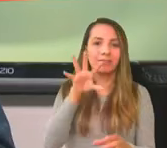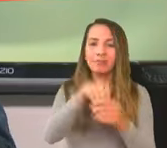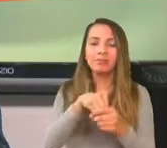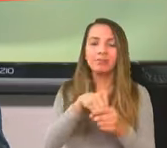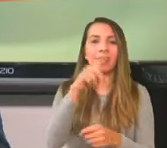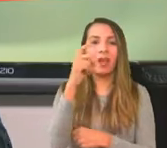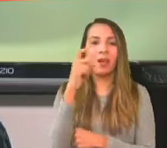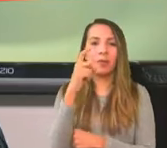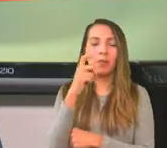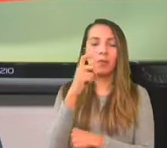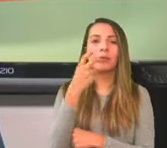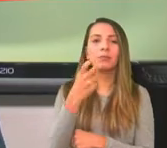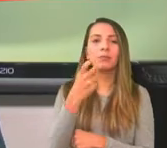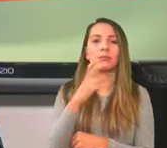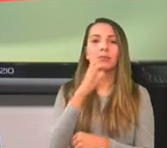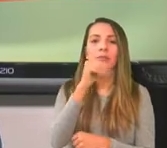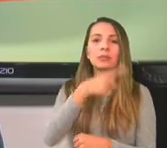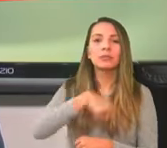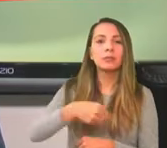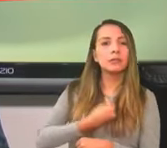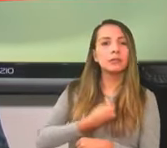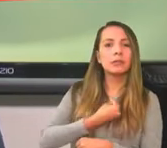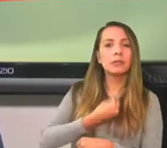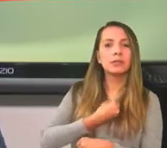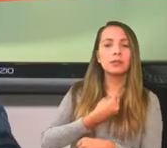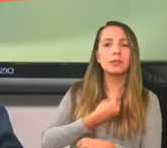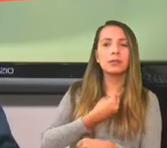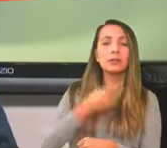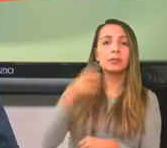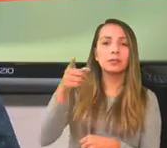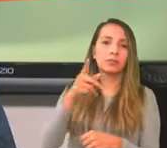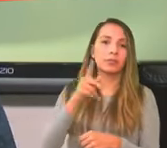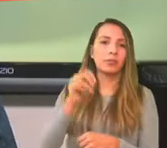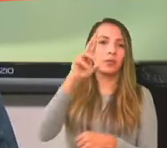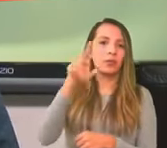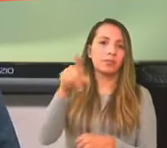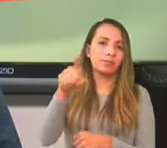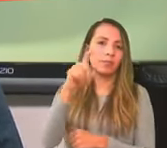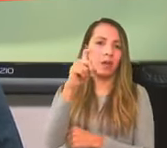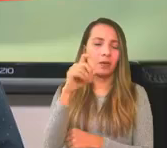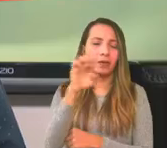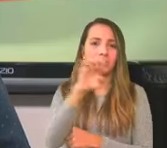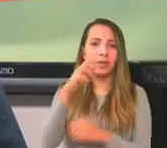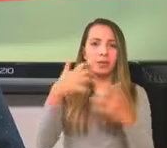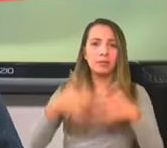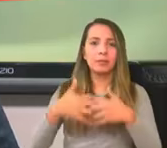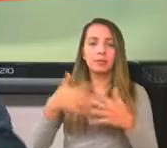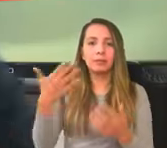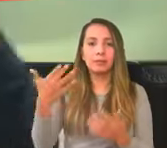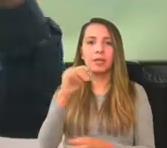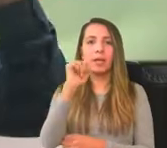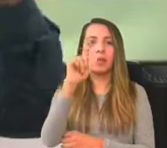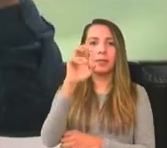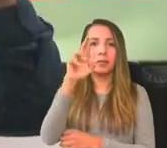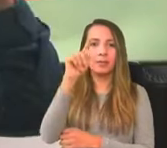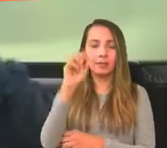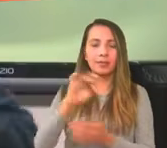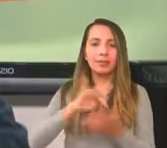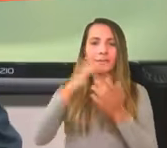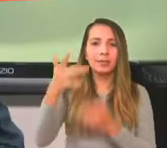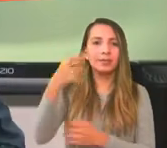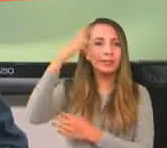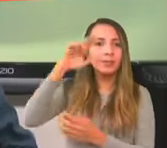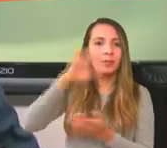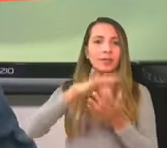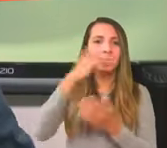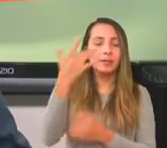estar sujetos o secuestrados por una empresa como lo es Aguas de Ensenada. Gracias Alberto, gracias Rosalba,